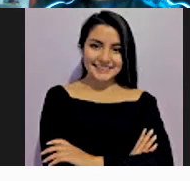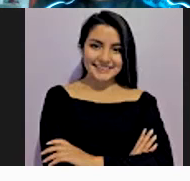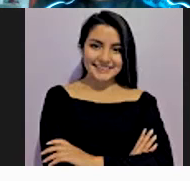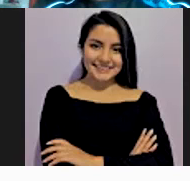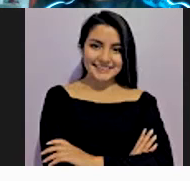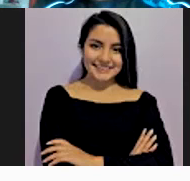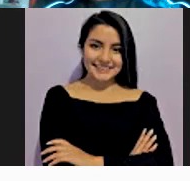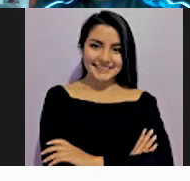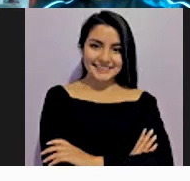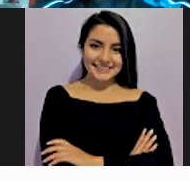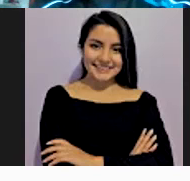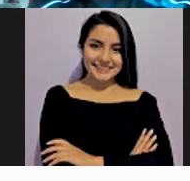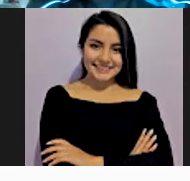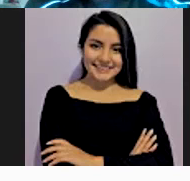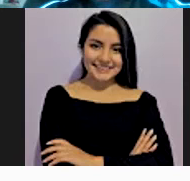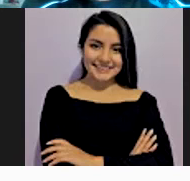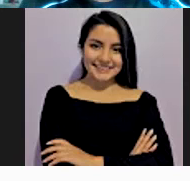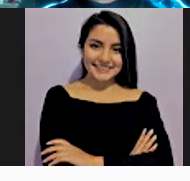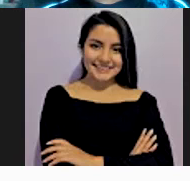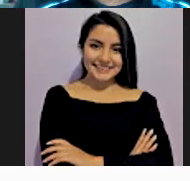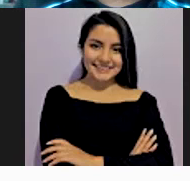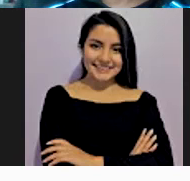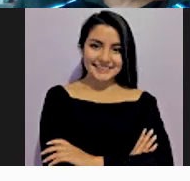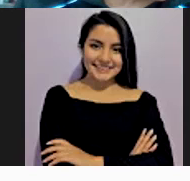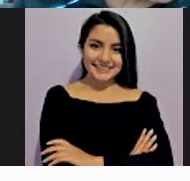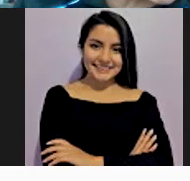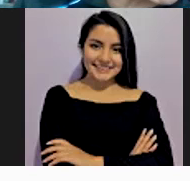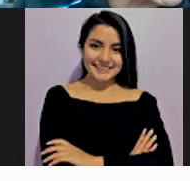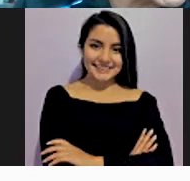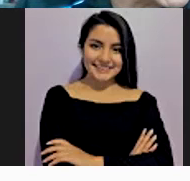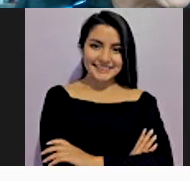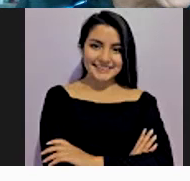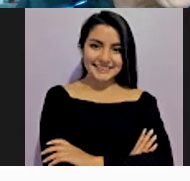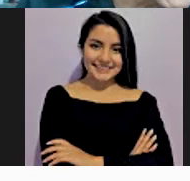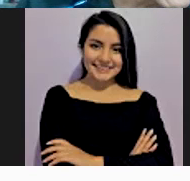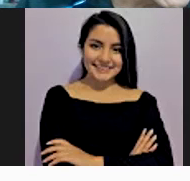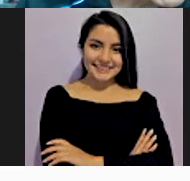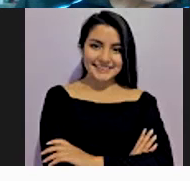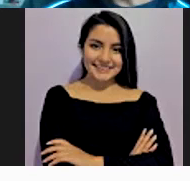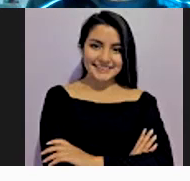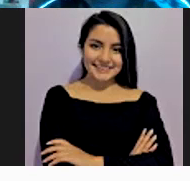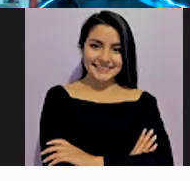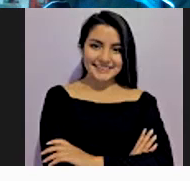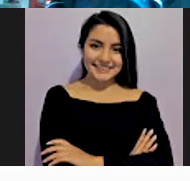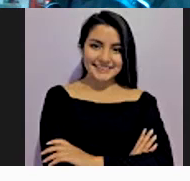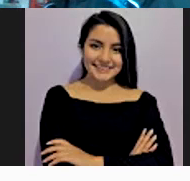A ver, ¿cuándo calculo y cuándo puedo? Tomas directamente de una tabla.